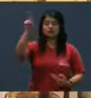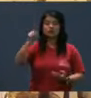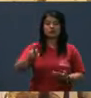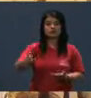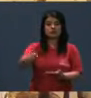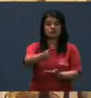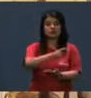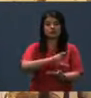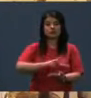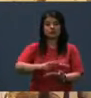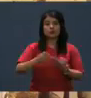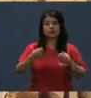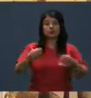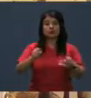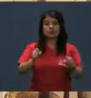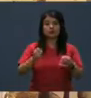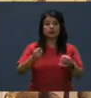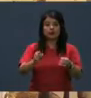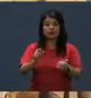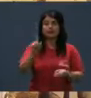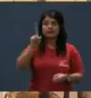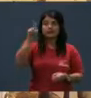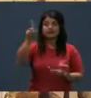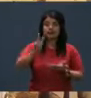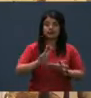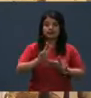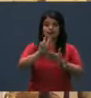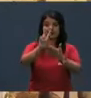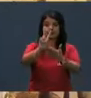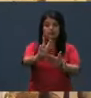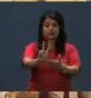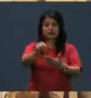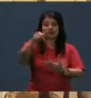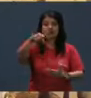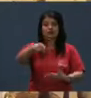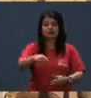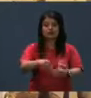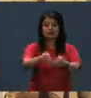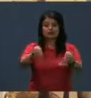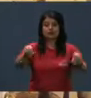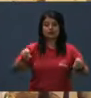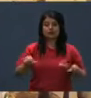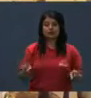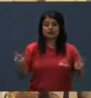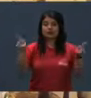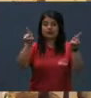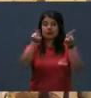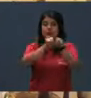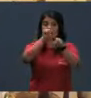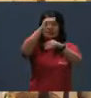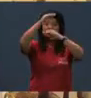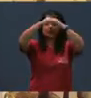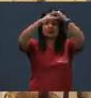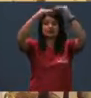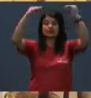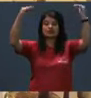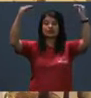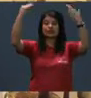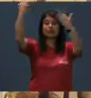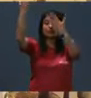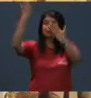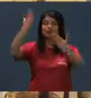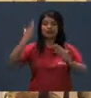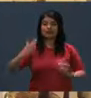reino. Hágase tu voluntad en la tierra como en el cielo. Dadnos